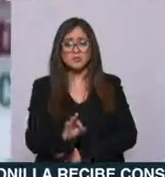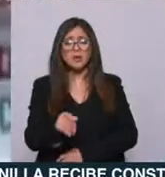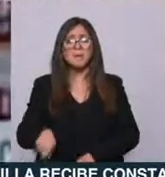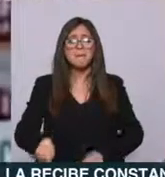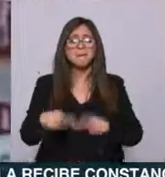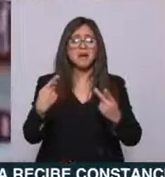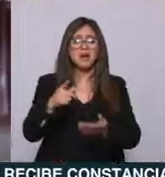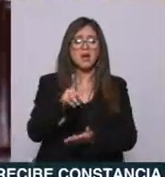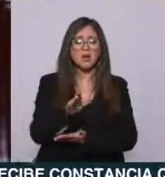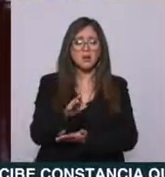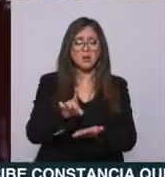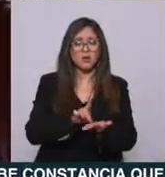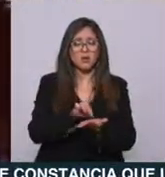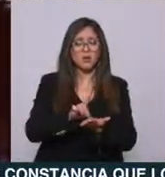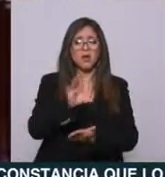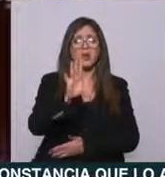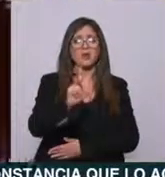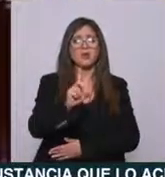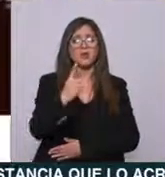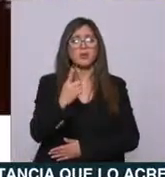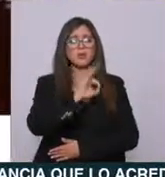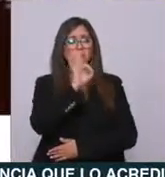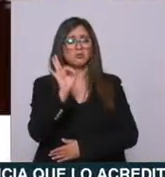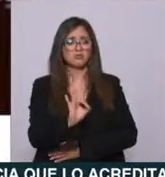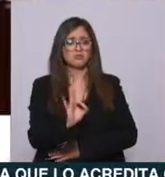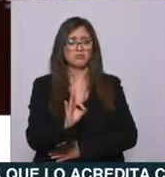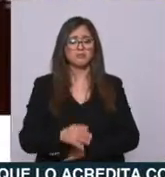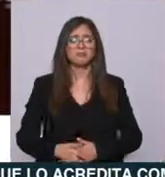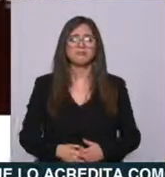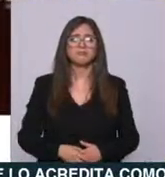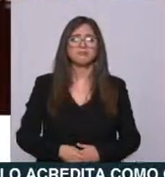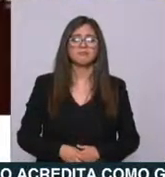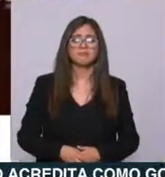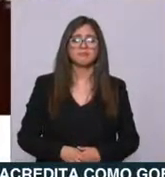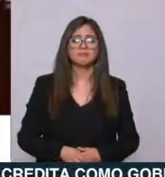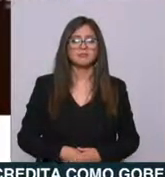narcomenudeo un 31%. Saray Mariscal, 21 Noticias.